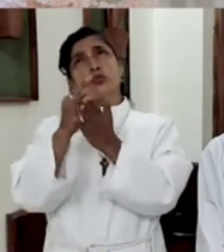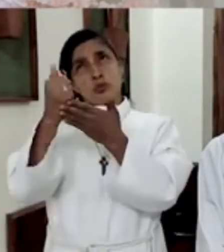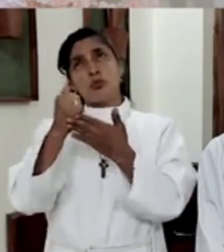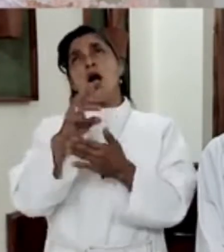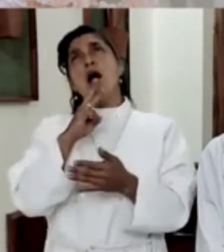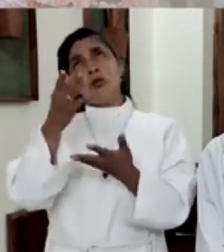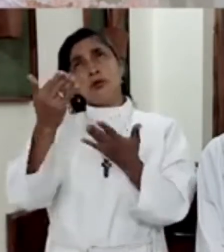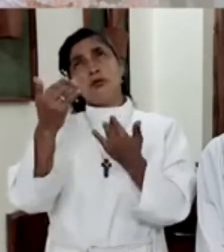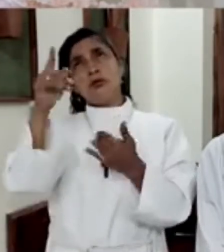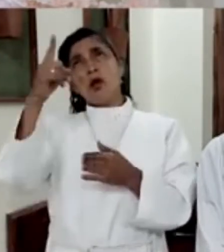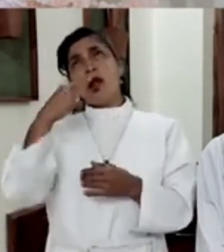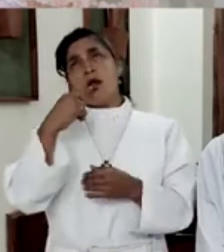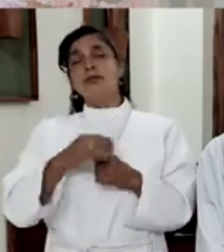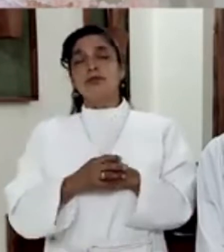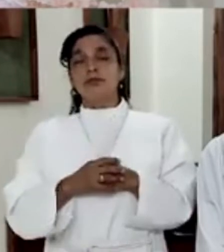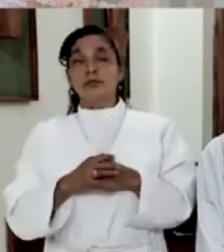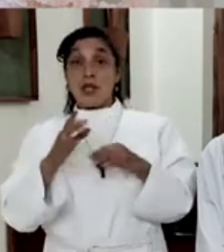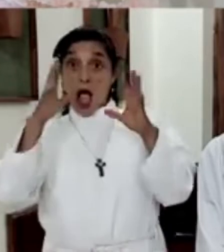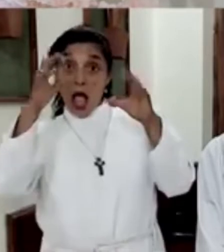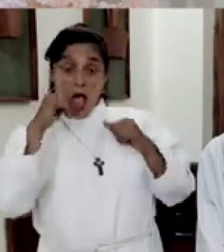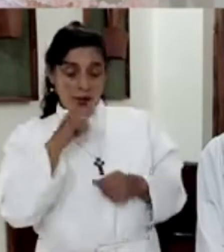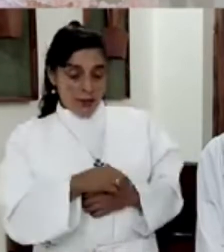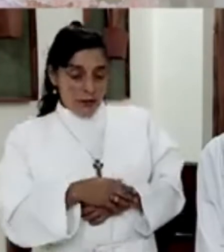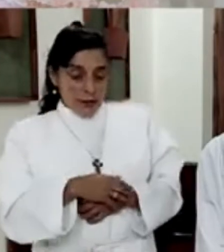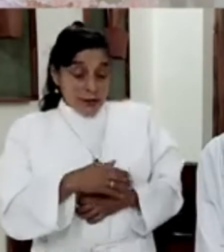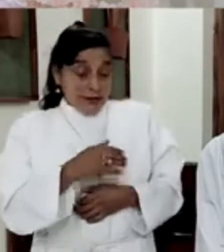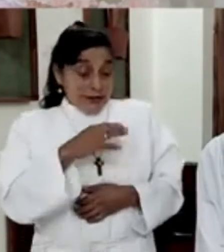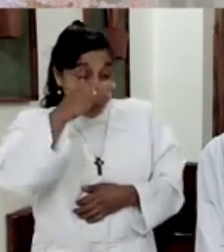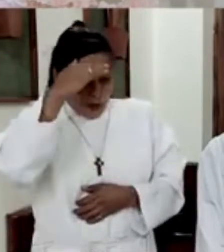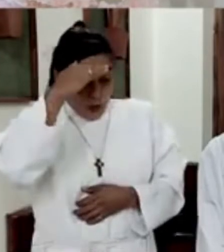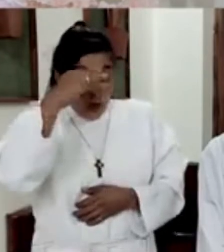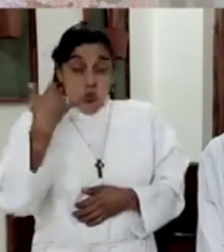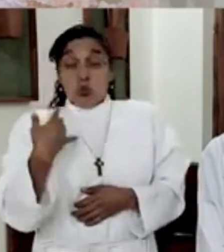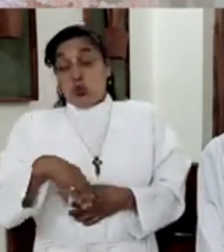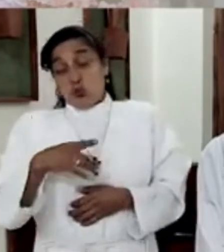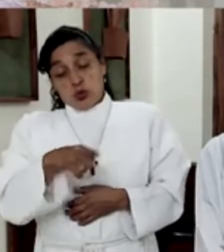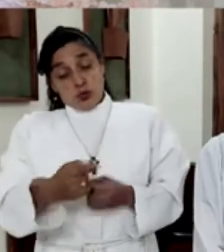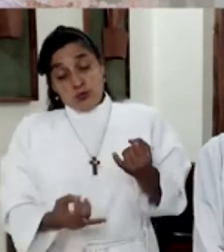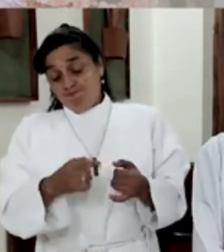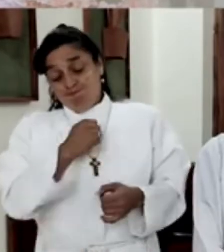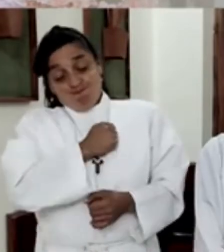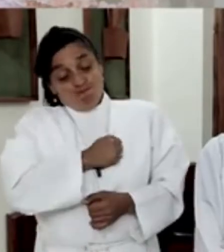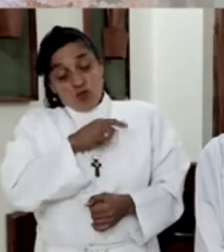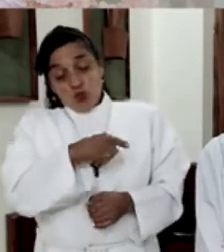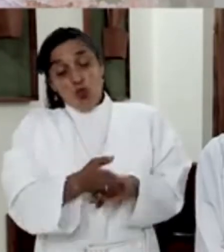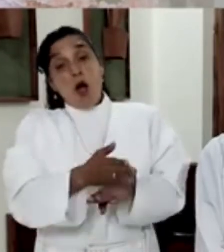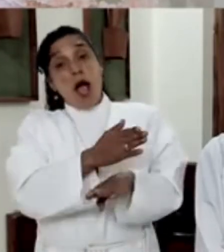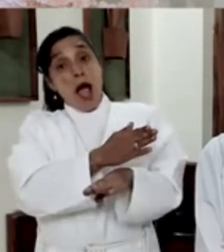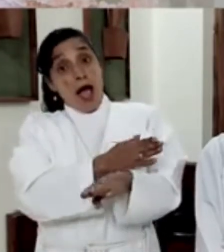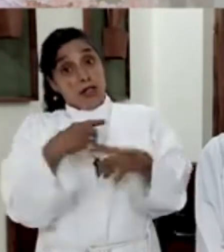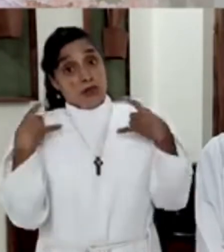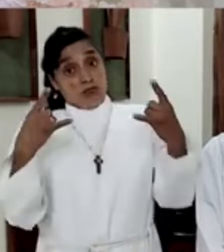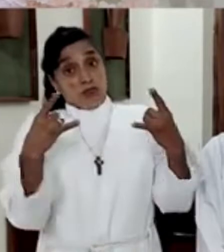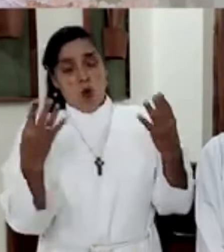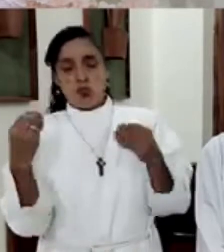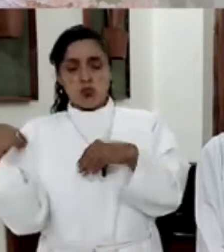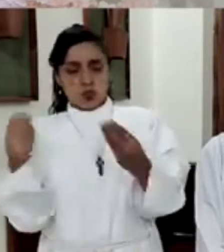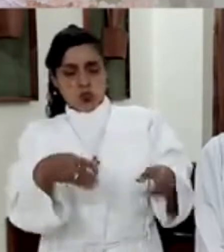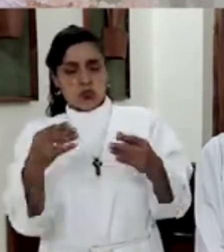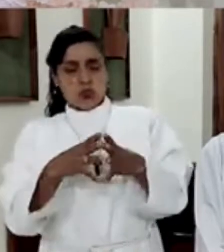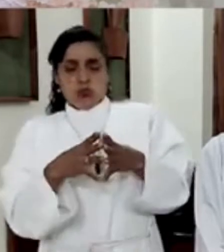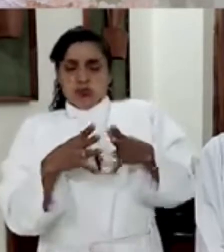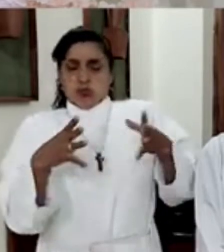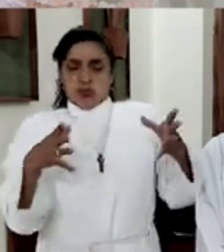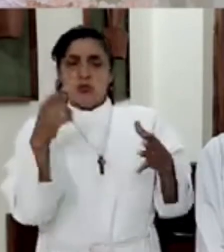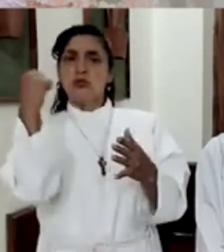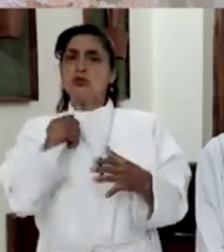Pero Abraham le contestó: Hijo, recuerda que en tu vida recibiste bienes,